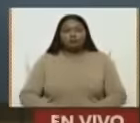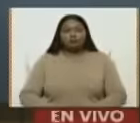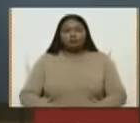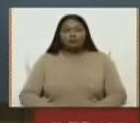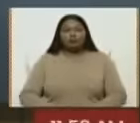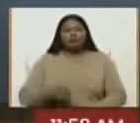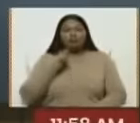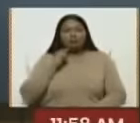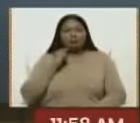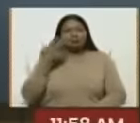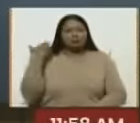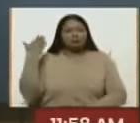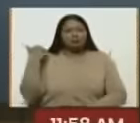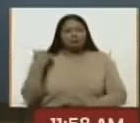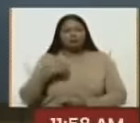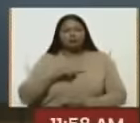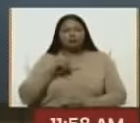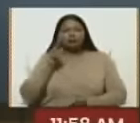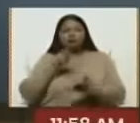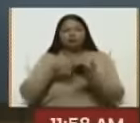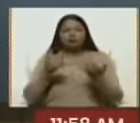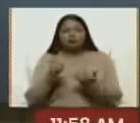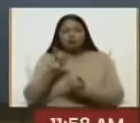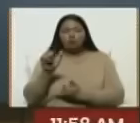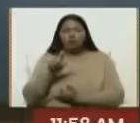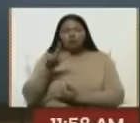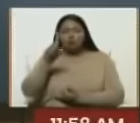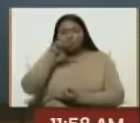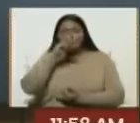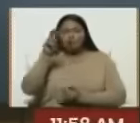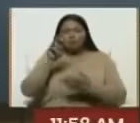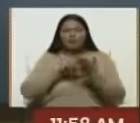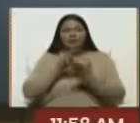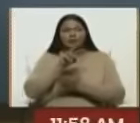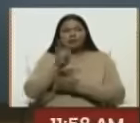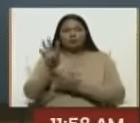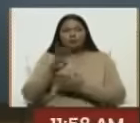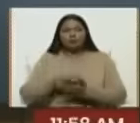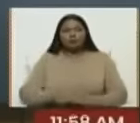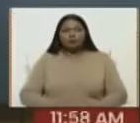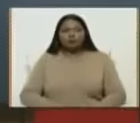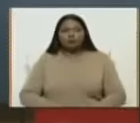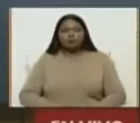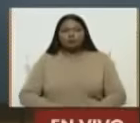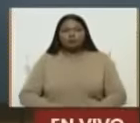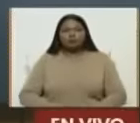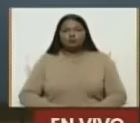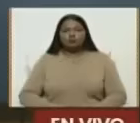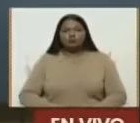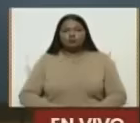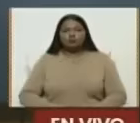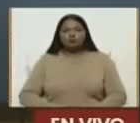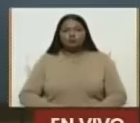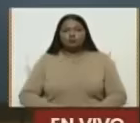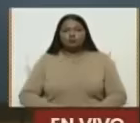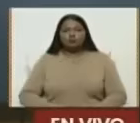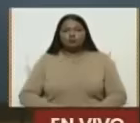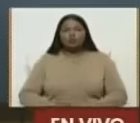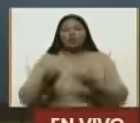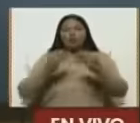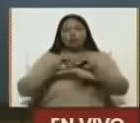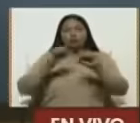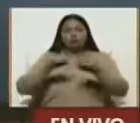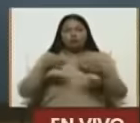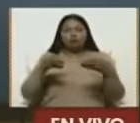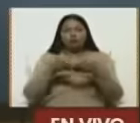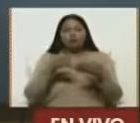Anteriores al año 2020, estamos en julio del año 2024, lo cual fue corroborado por el